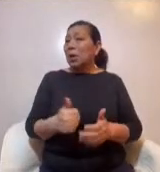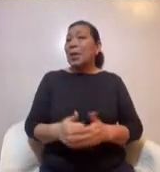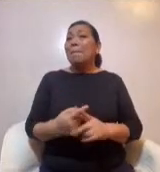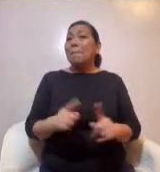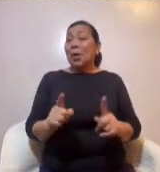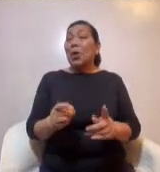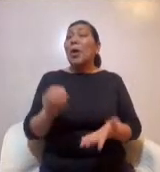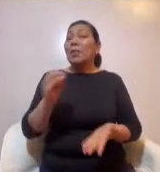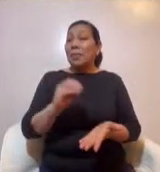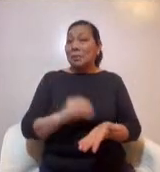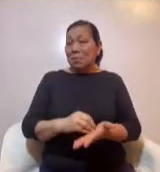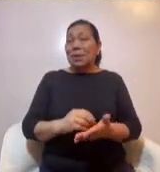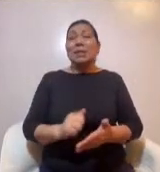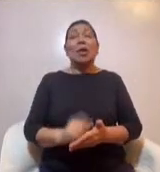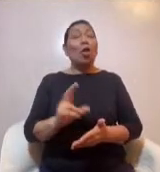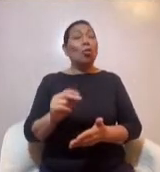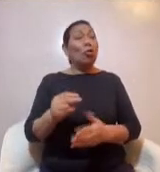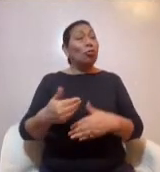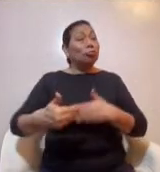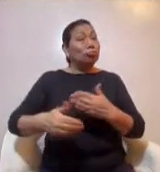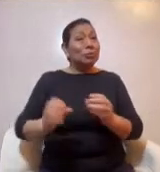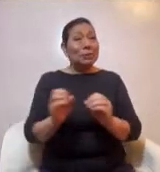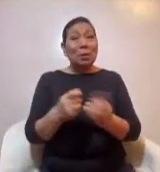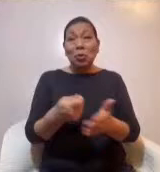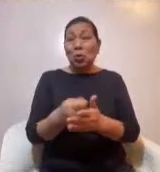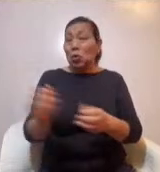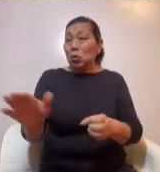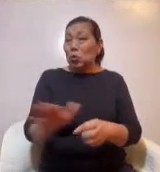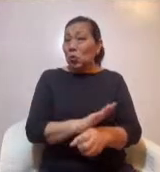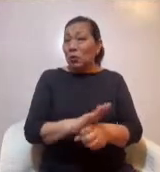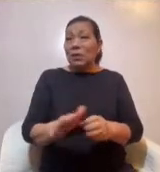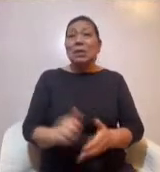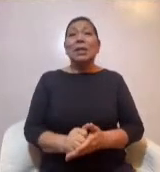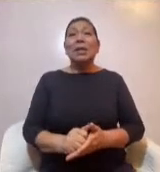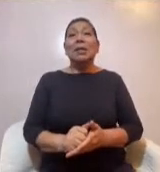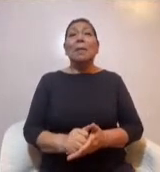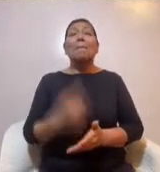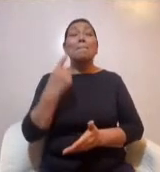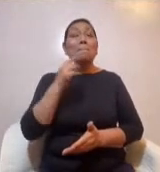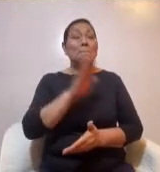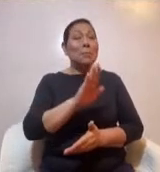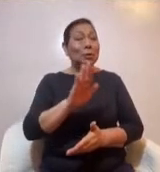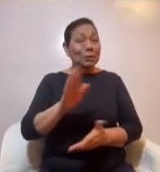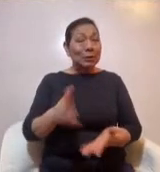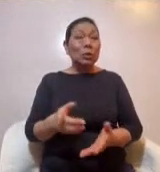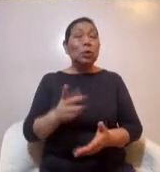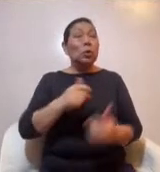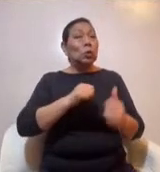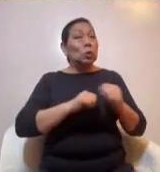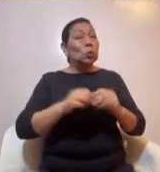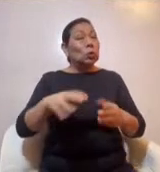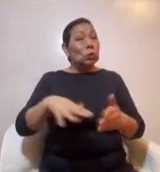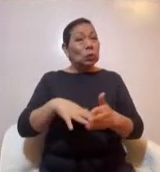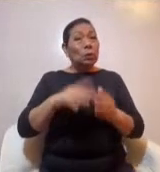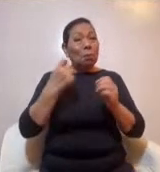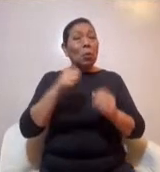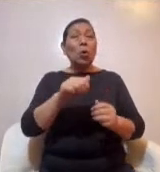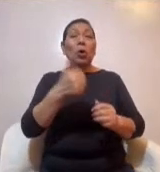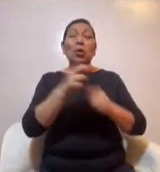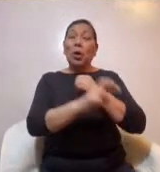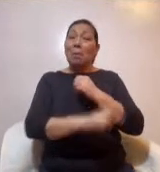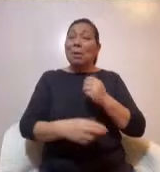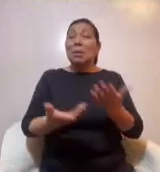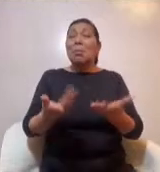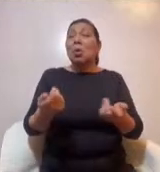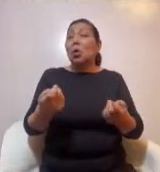era válido, ¿no?, y que además efectivamente no le generaba dinero suficiente, ¿no? Y por ello efectivamente sufre una vulneración